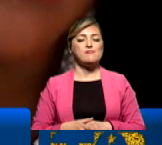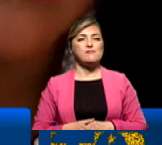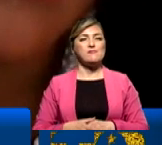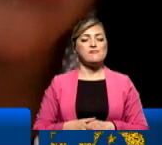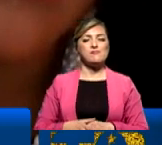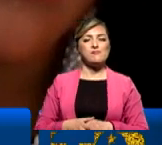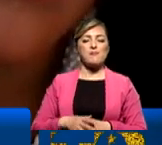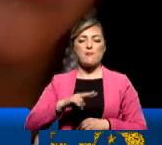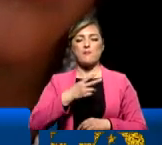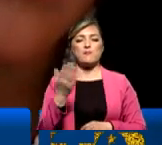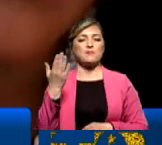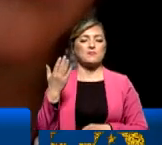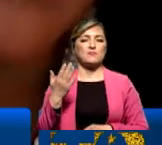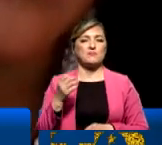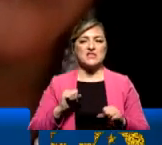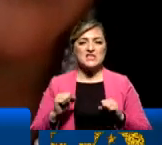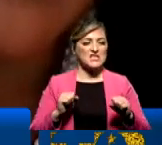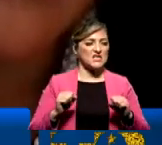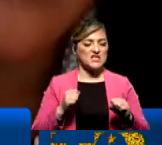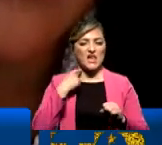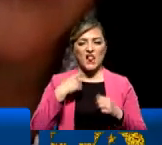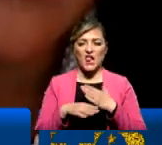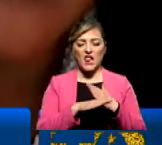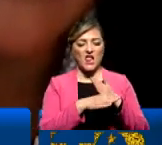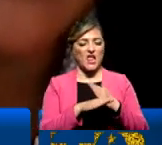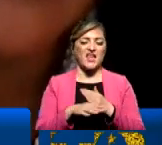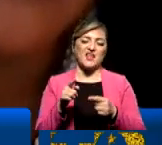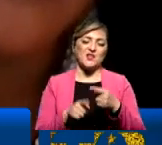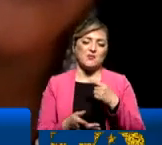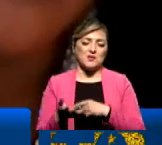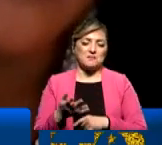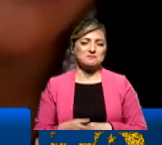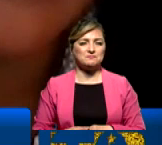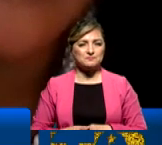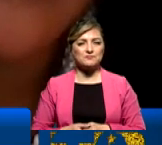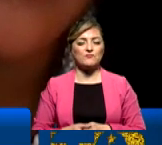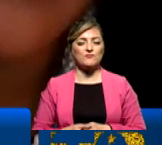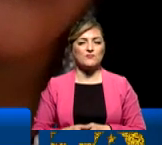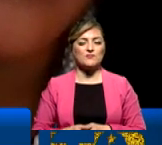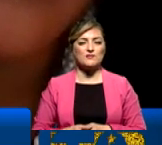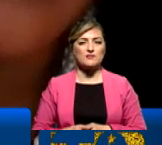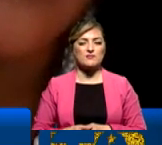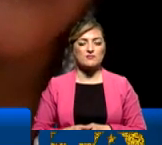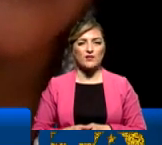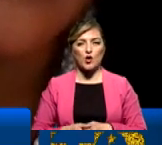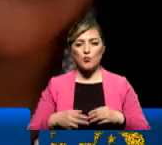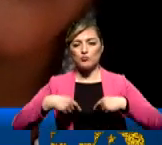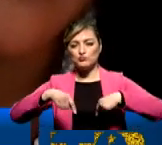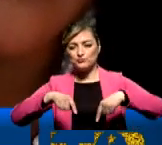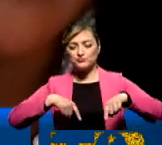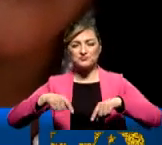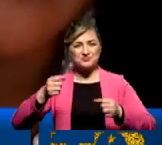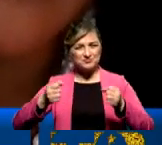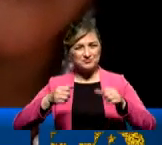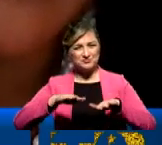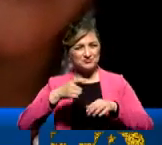vicealcalde no tuvo que tomar muchas acciones en todo el tema movilidad. No nos olvidemos que la movilidad no solamente es del tránsito de Quito, sino tiene